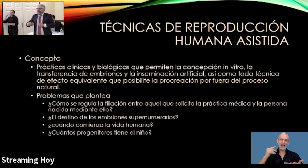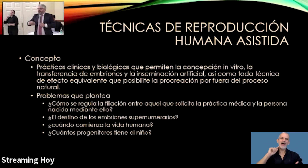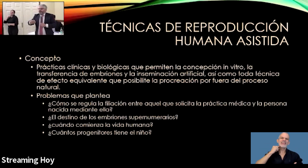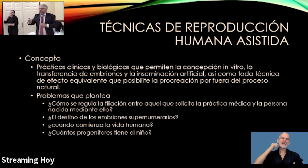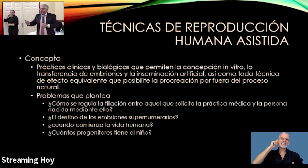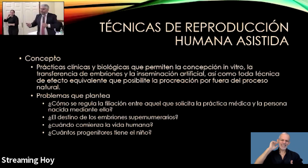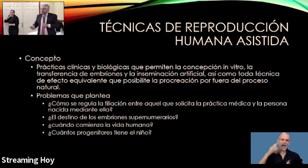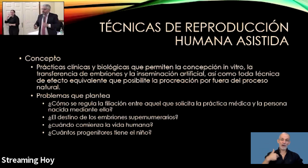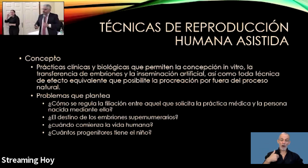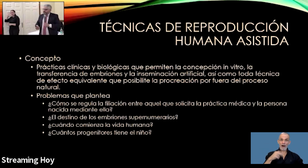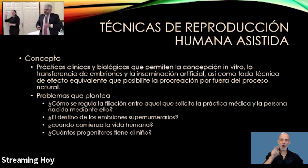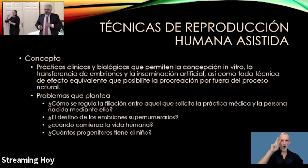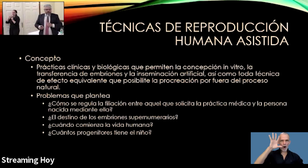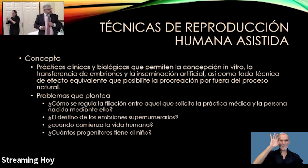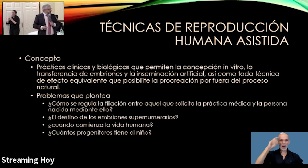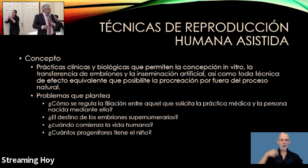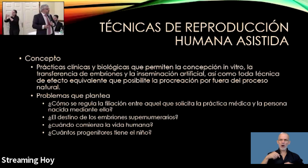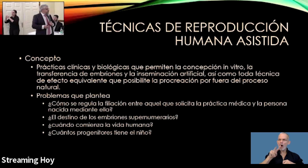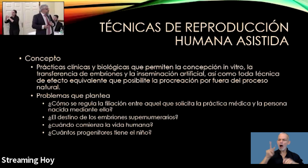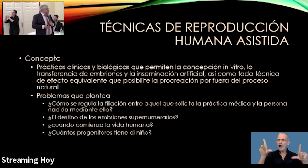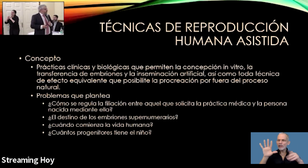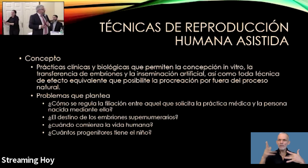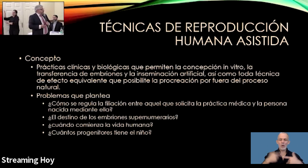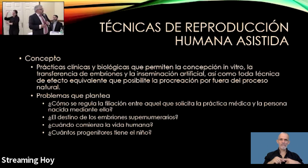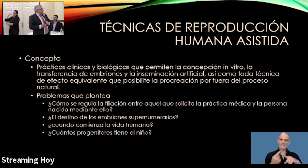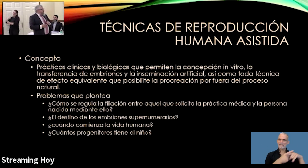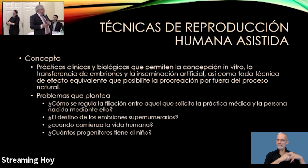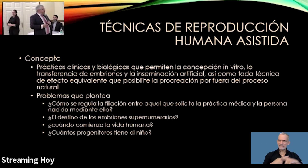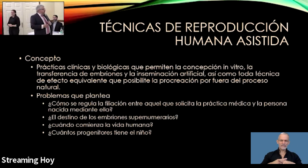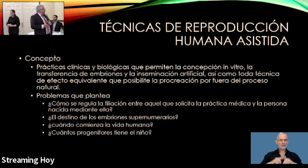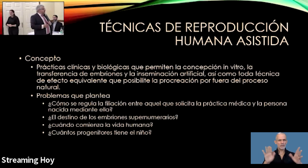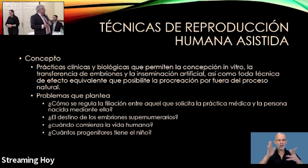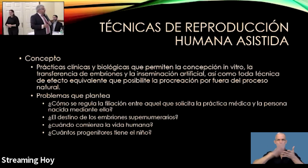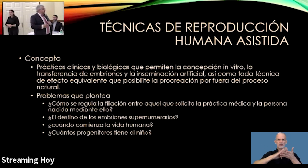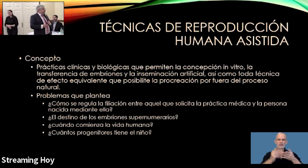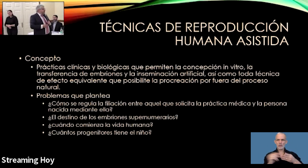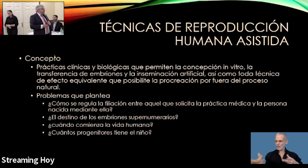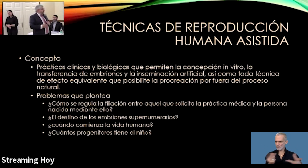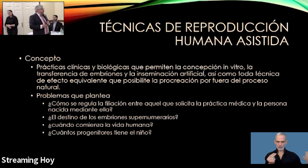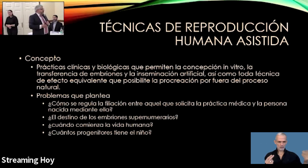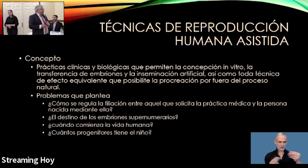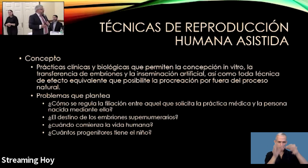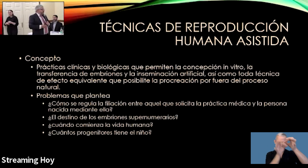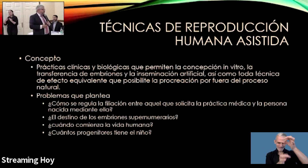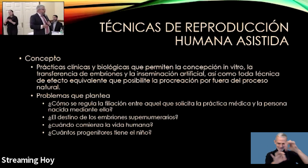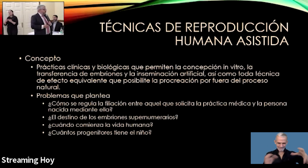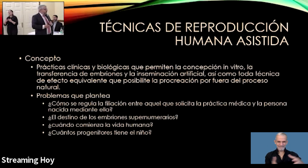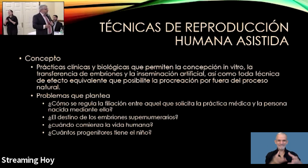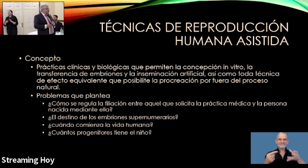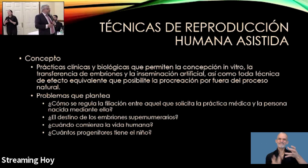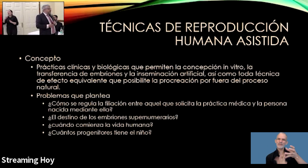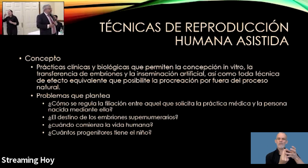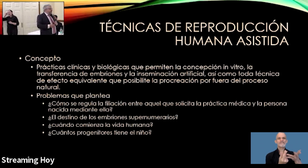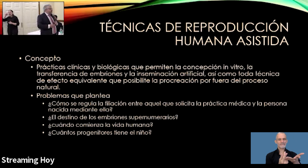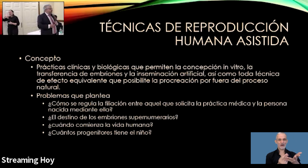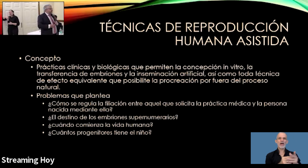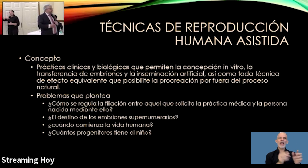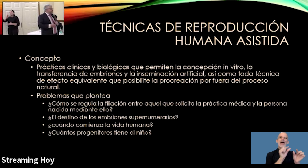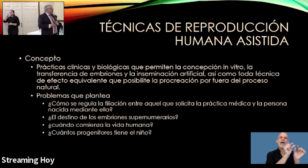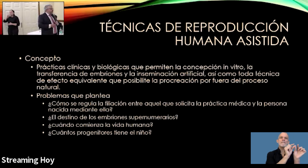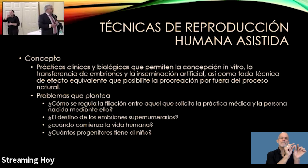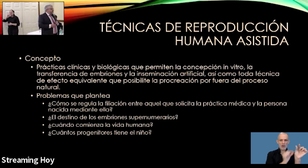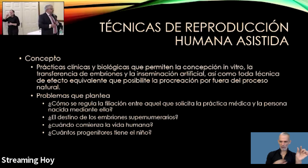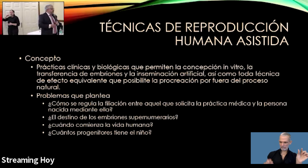recuerdo el debate público que se generó sobre ello. La transferencia de embriones y